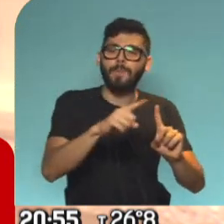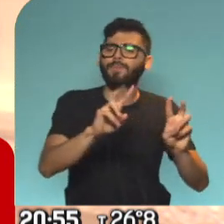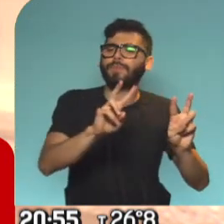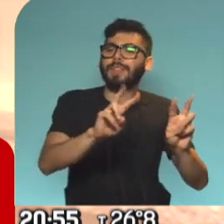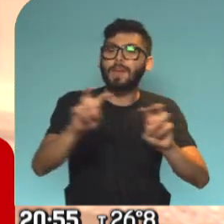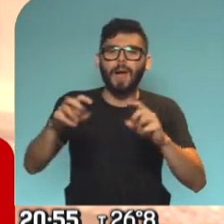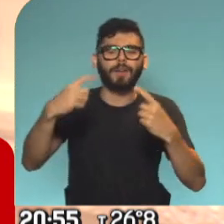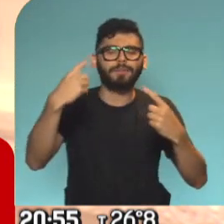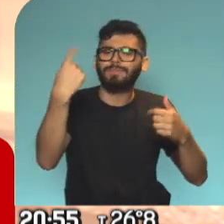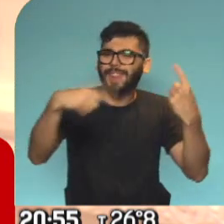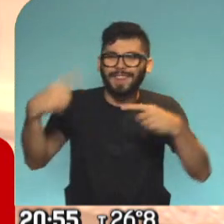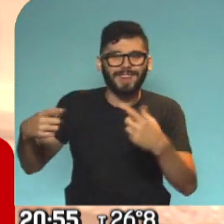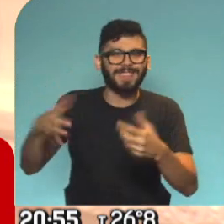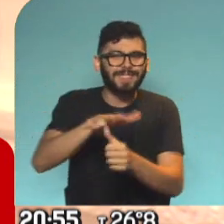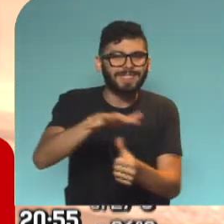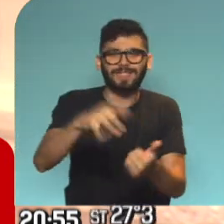mayor diversidad,